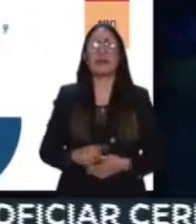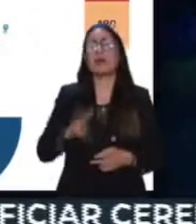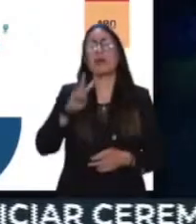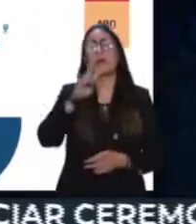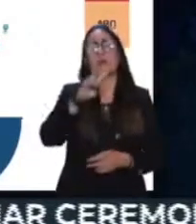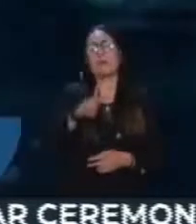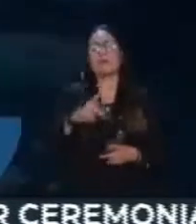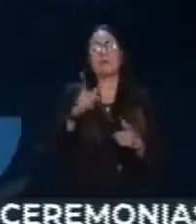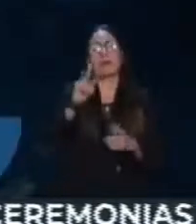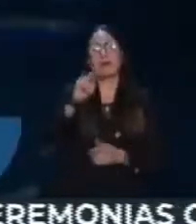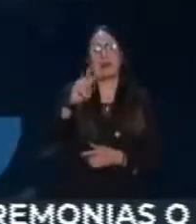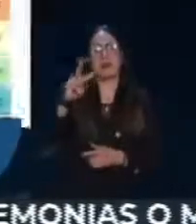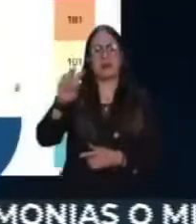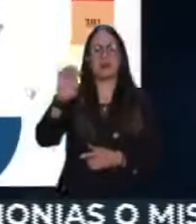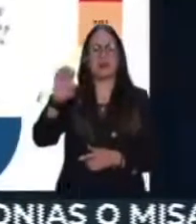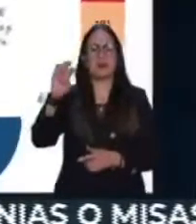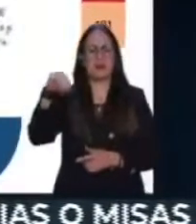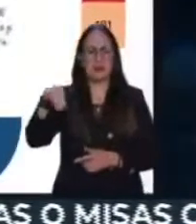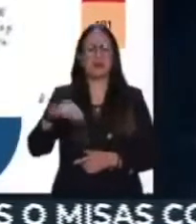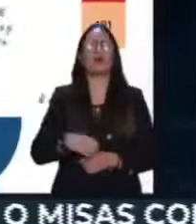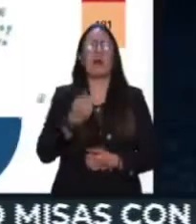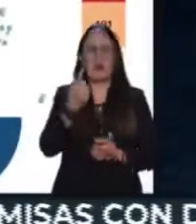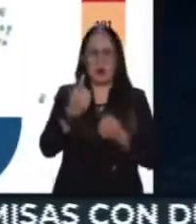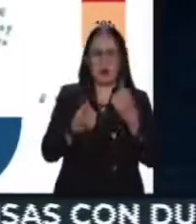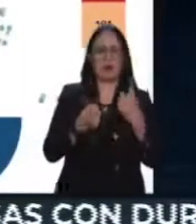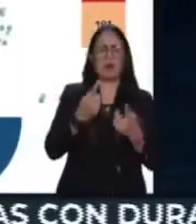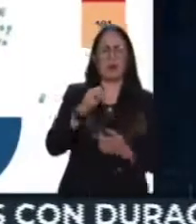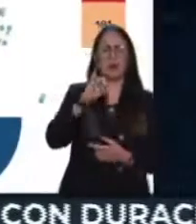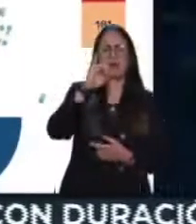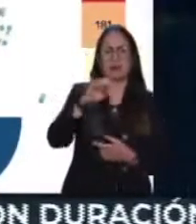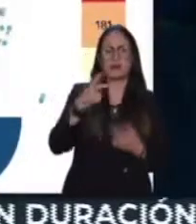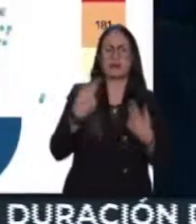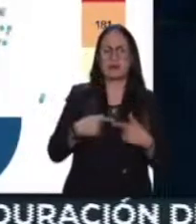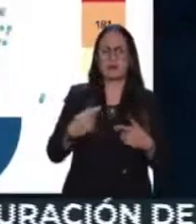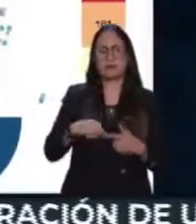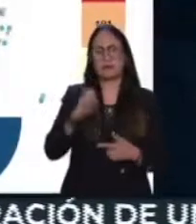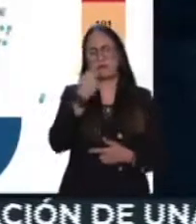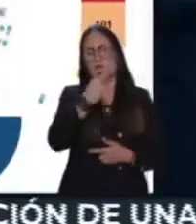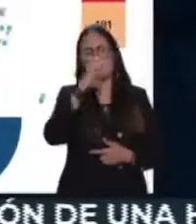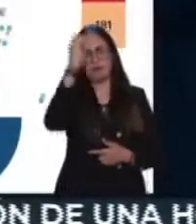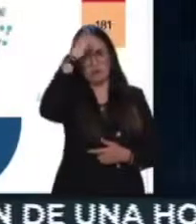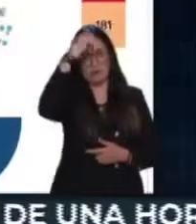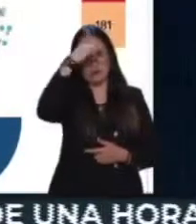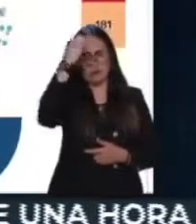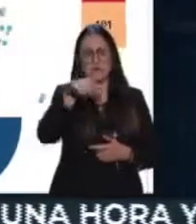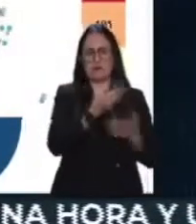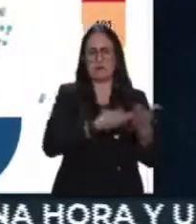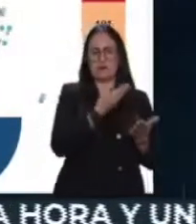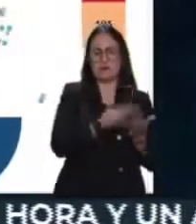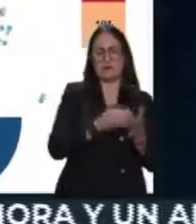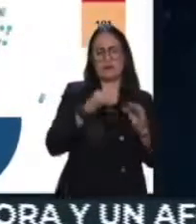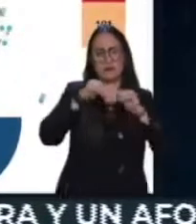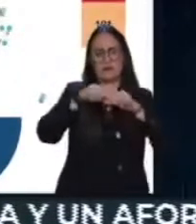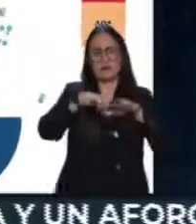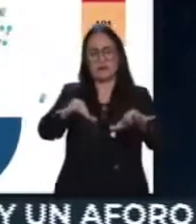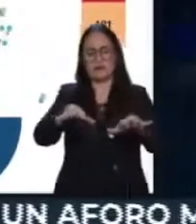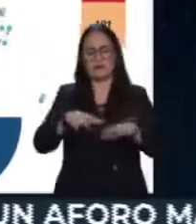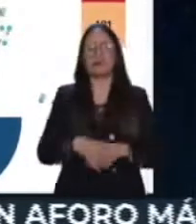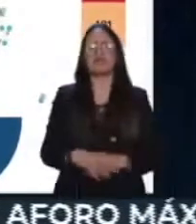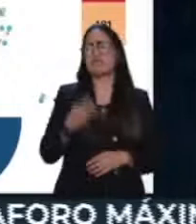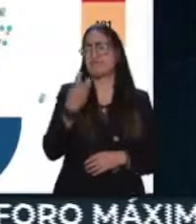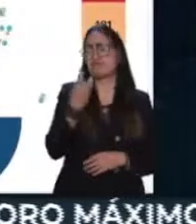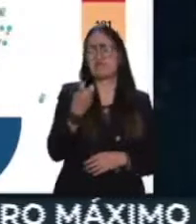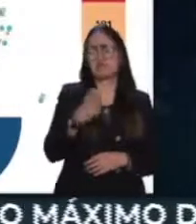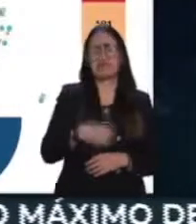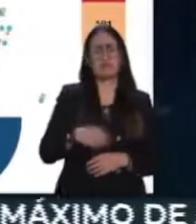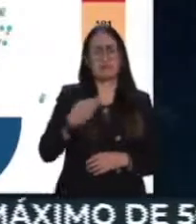ecologista, unos influencers aceptaron dinero a partir de dar una opinión acerca de las propuestas del verde, y creo que ha sido lo más fuerte